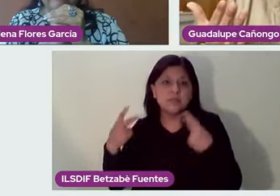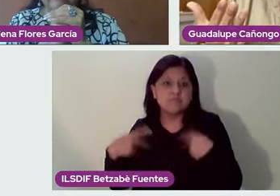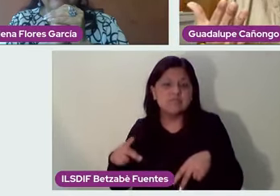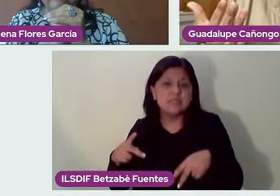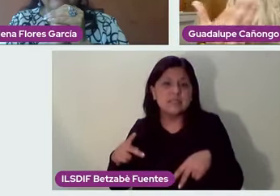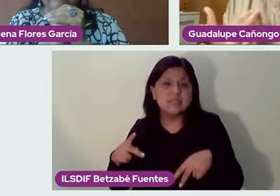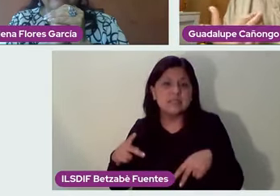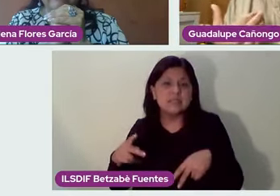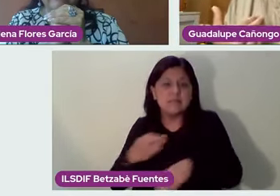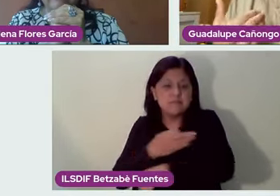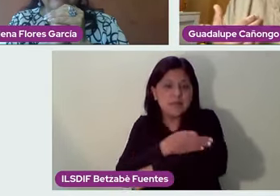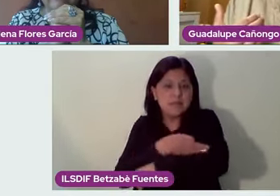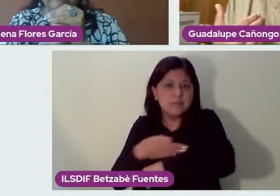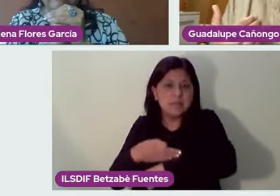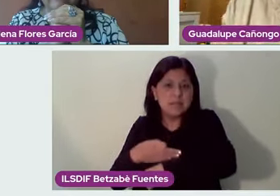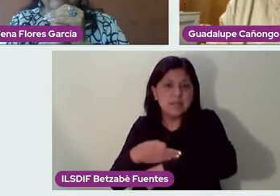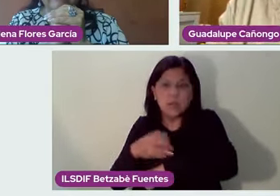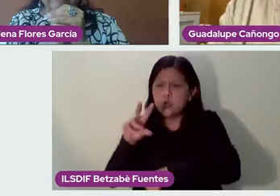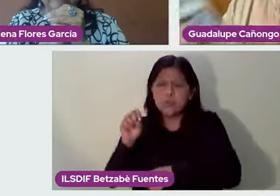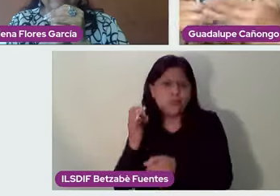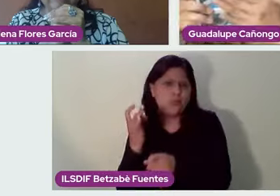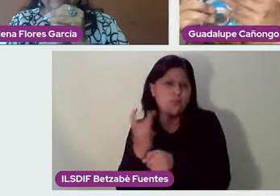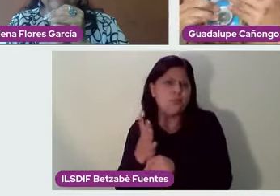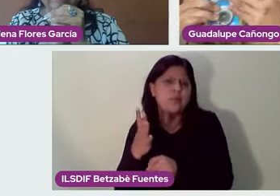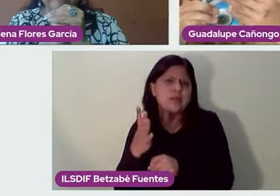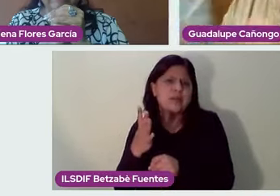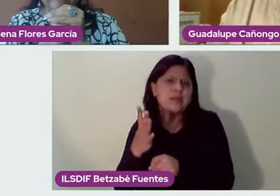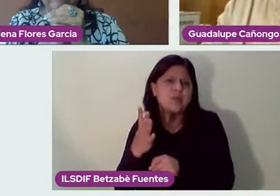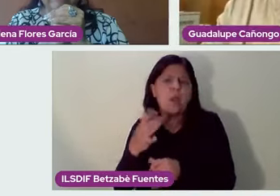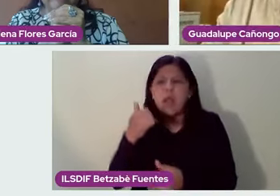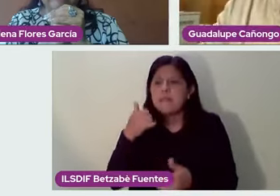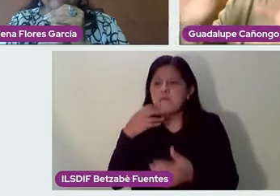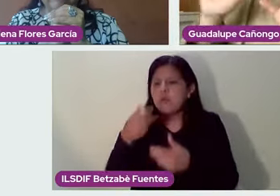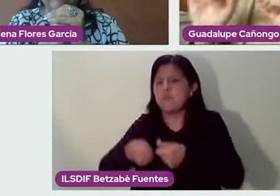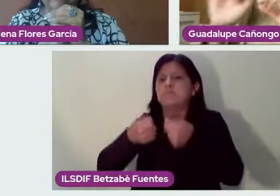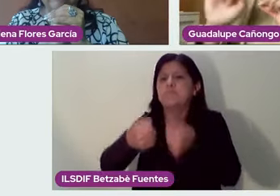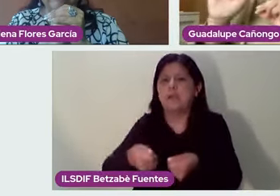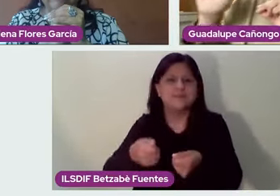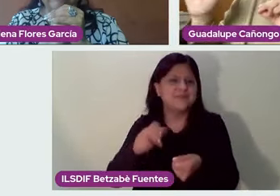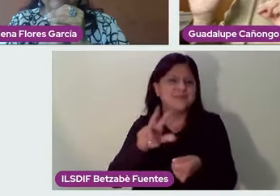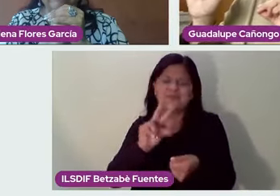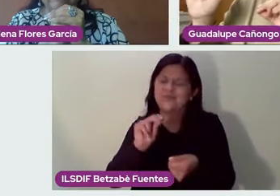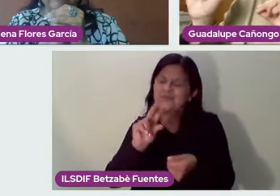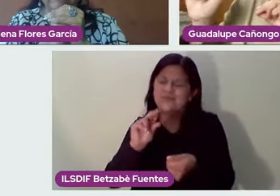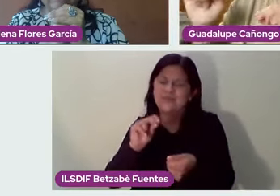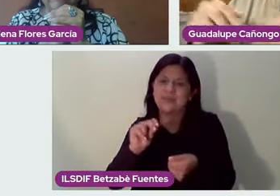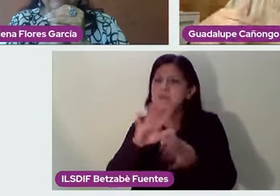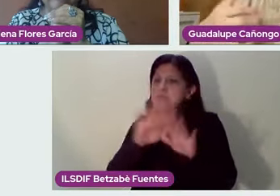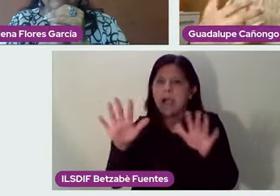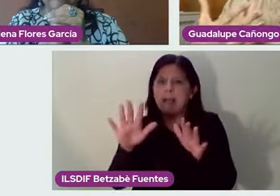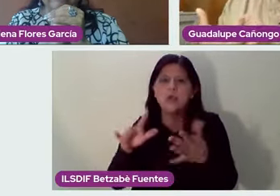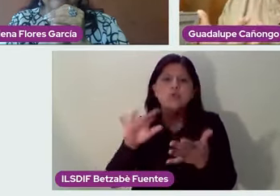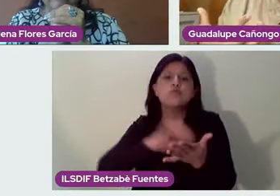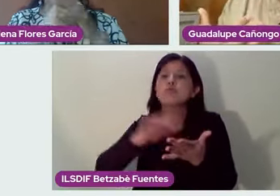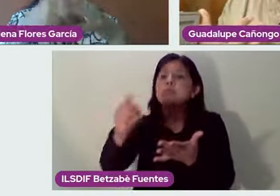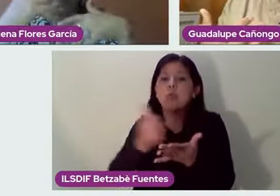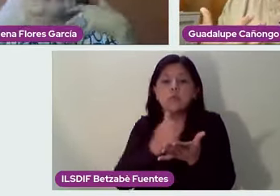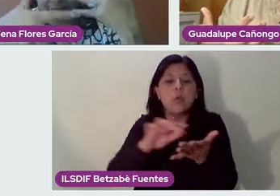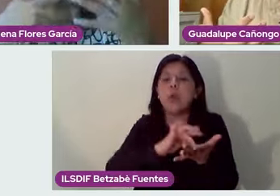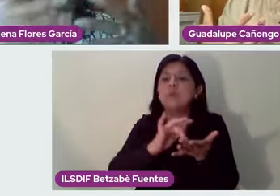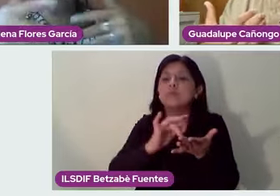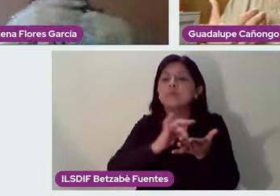que necesitamos para la inclusión, no solamente es el dispositivo, no solamente es enseñarles a picarle, sino